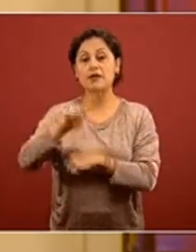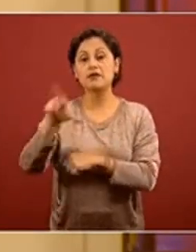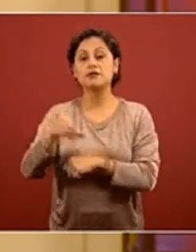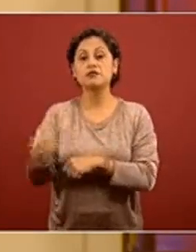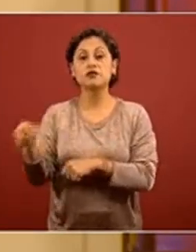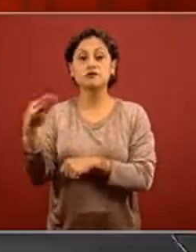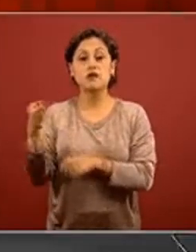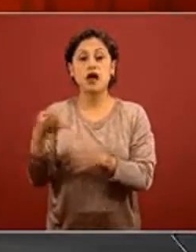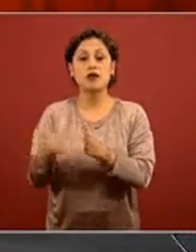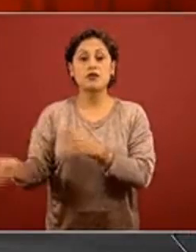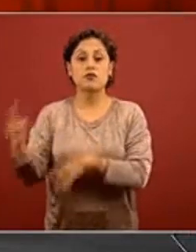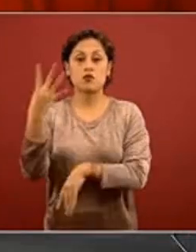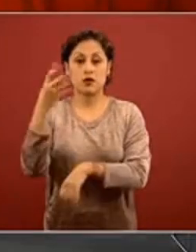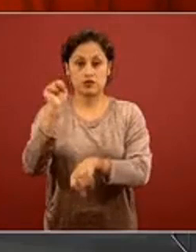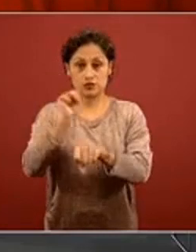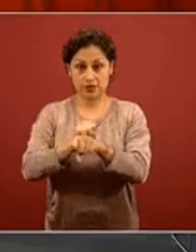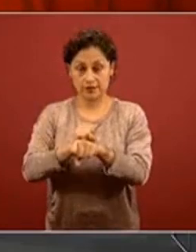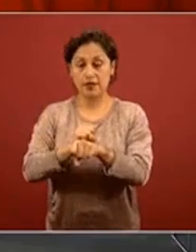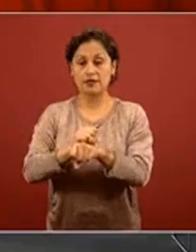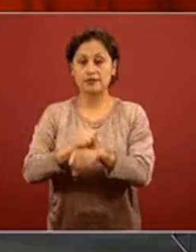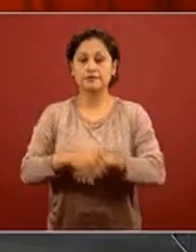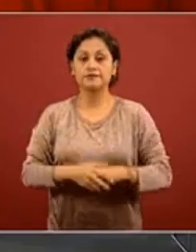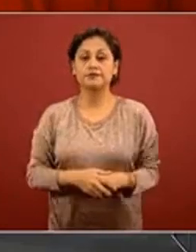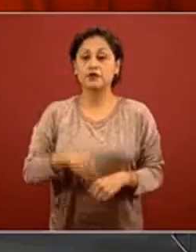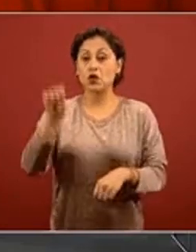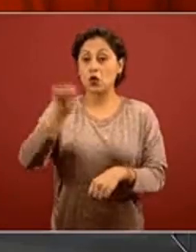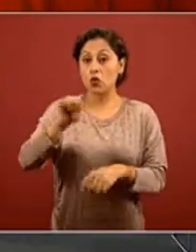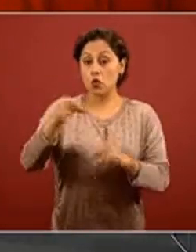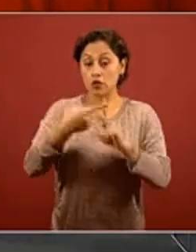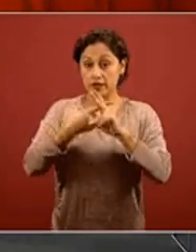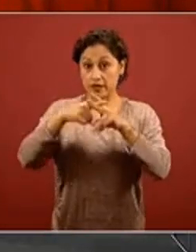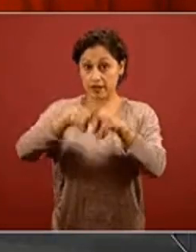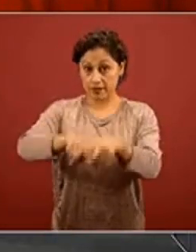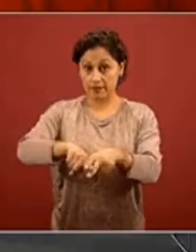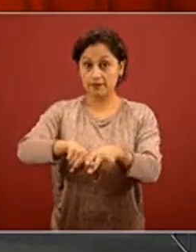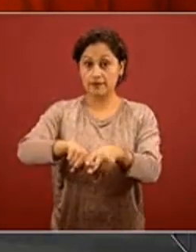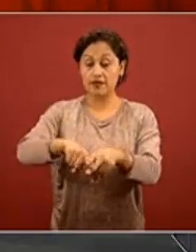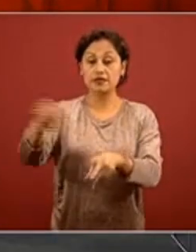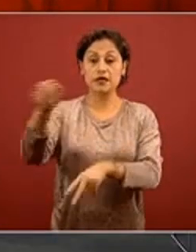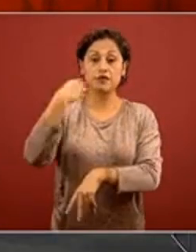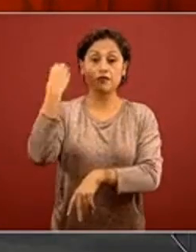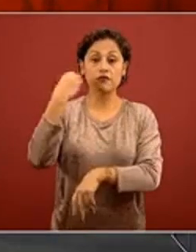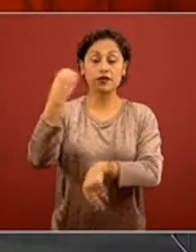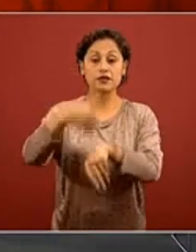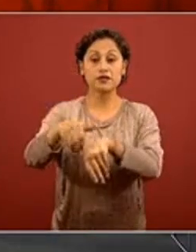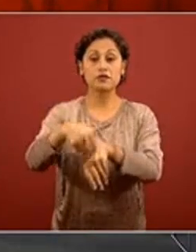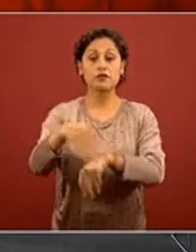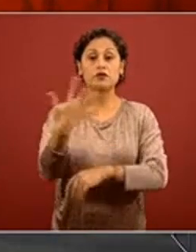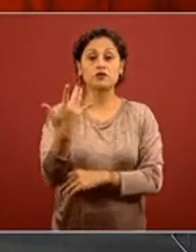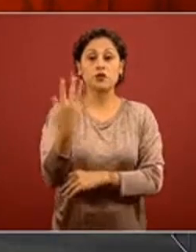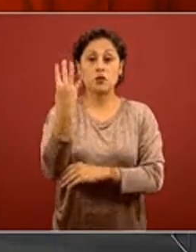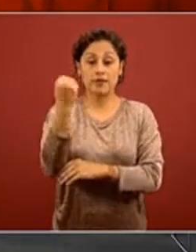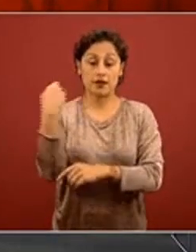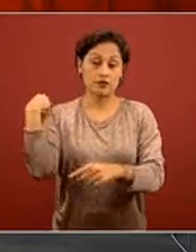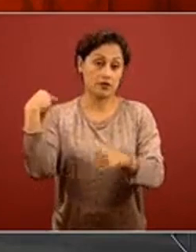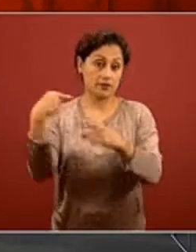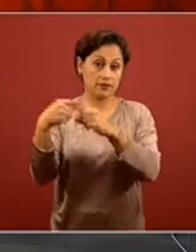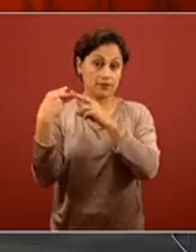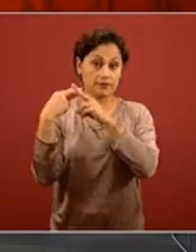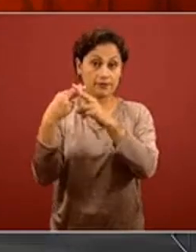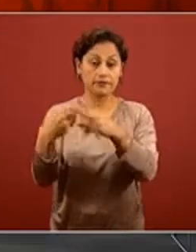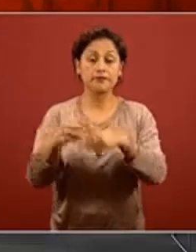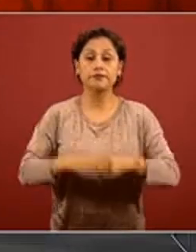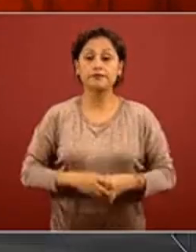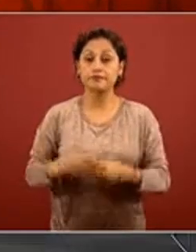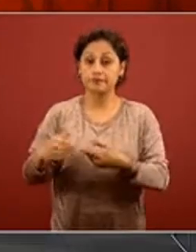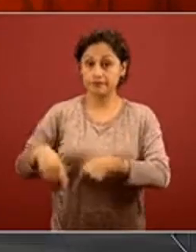siguiente. Estamos iniciando el día de hoy la conferencia vespertina número 59. Si pasamos a la siguiente diapositiva, por